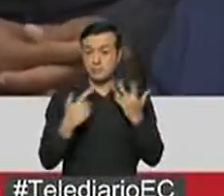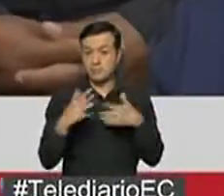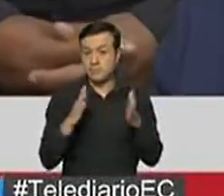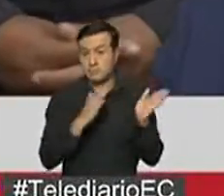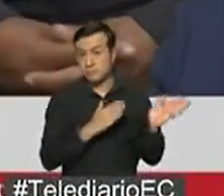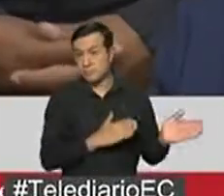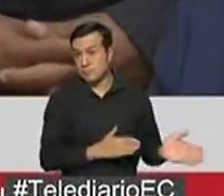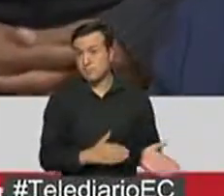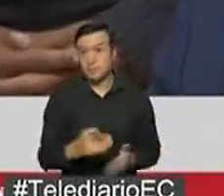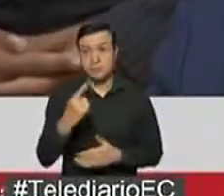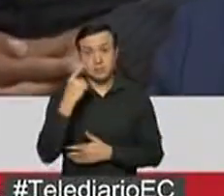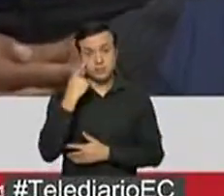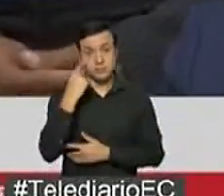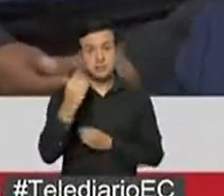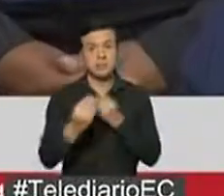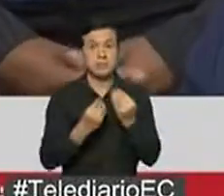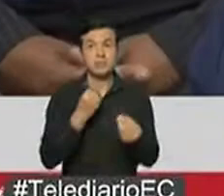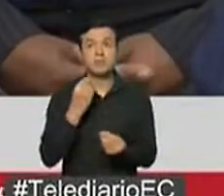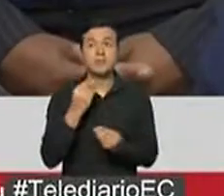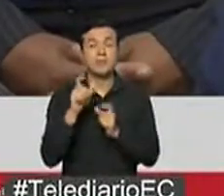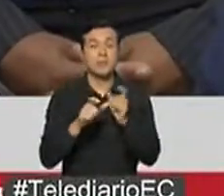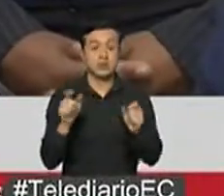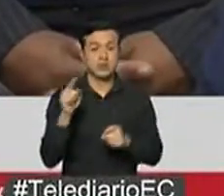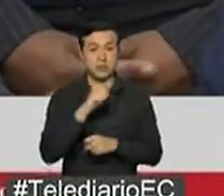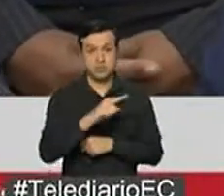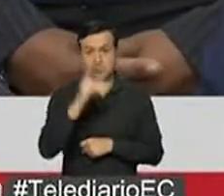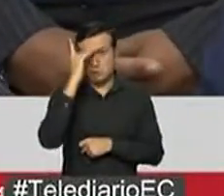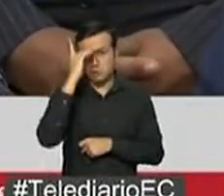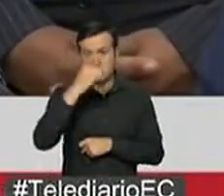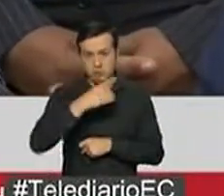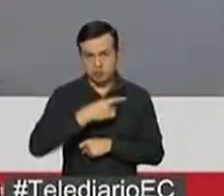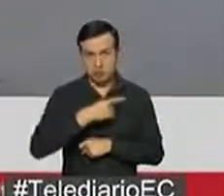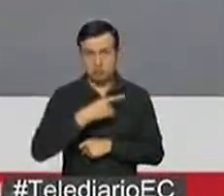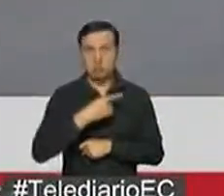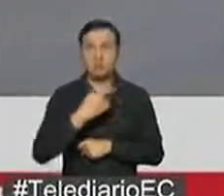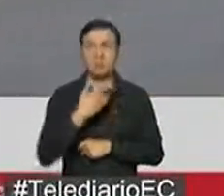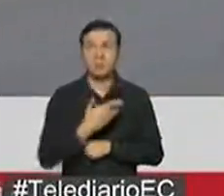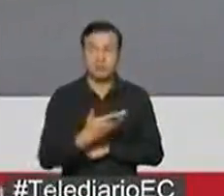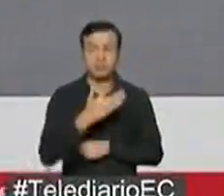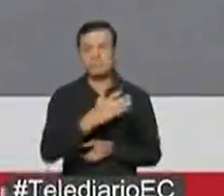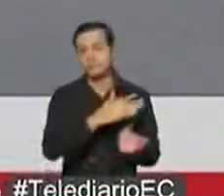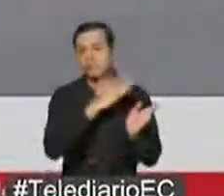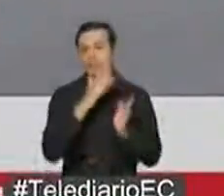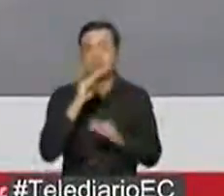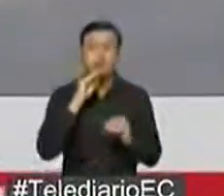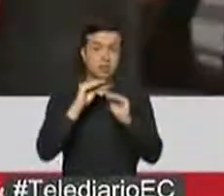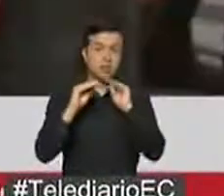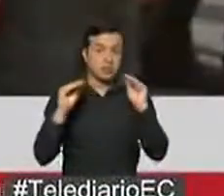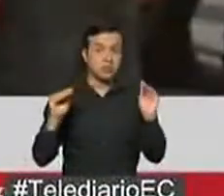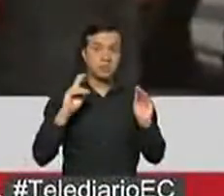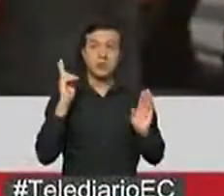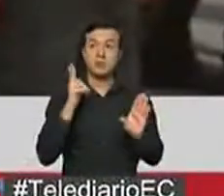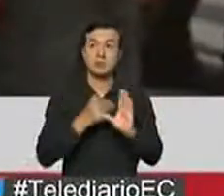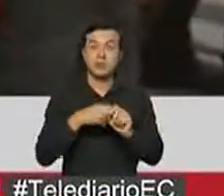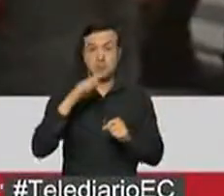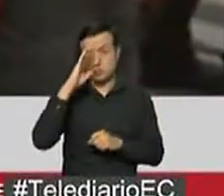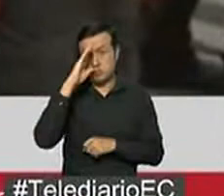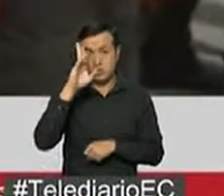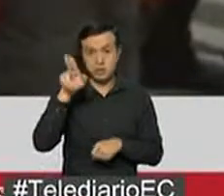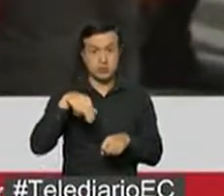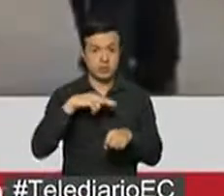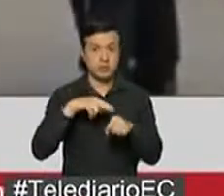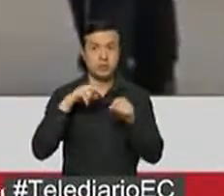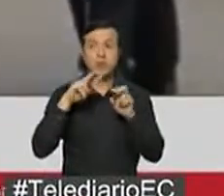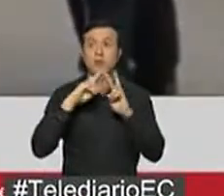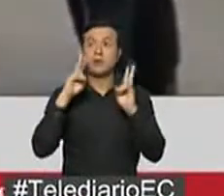es que sea el usuario el que decide en qué se transporte por otra parte se aclaró la participación de la policía nacional en